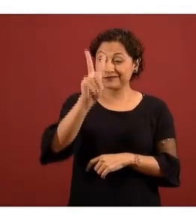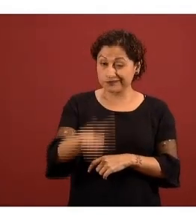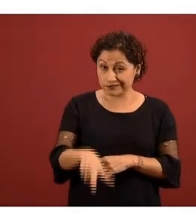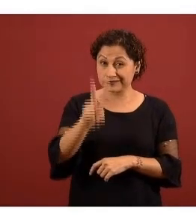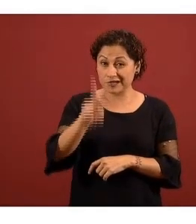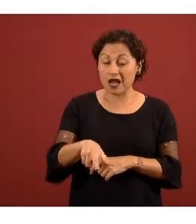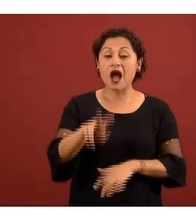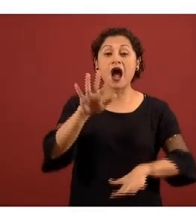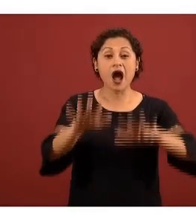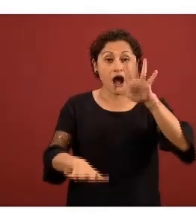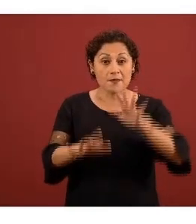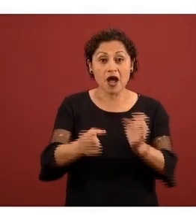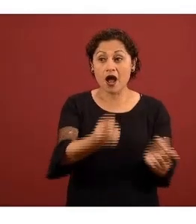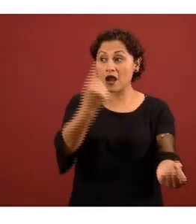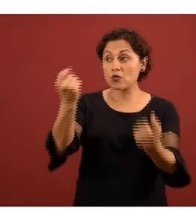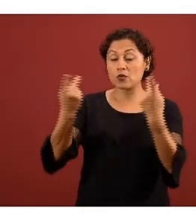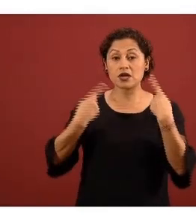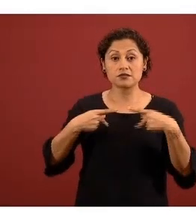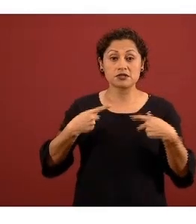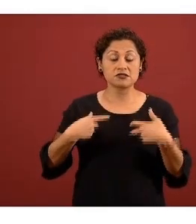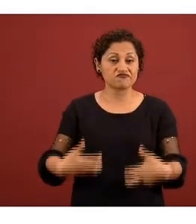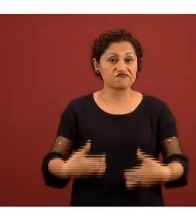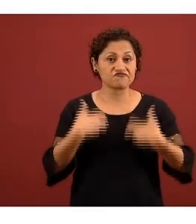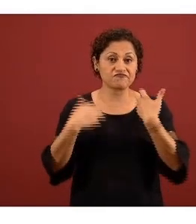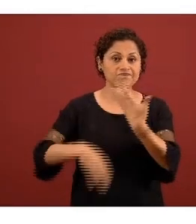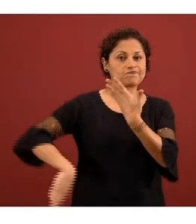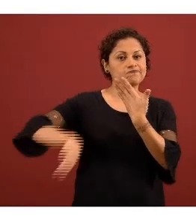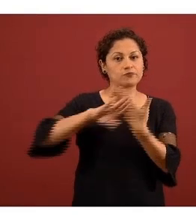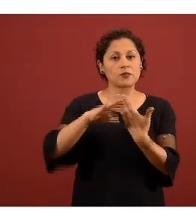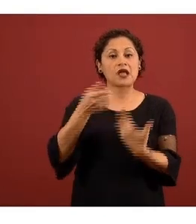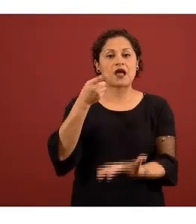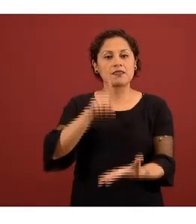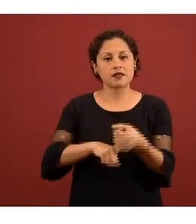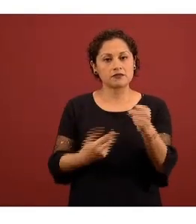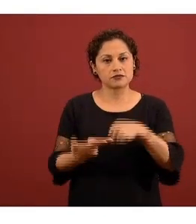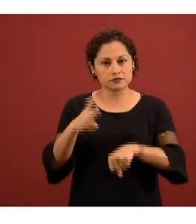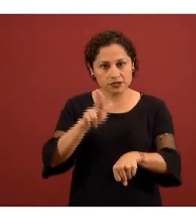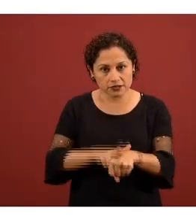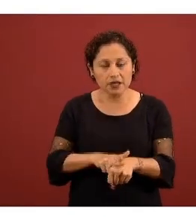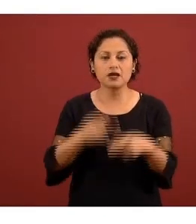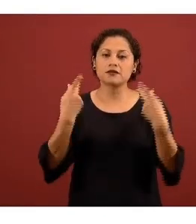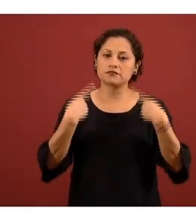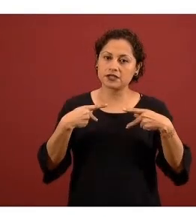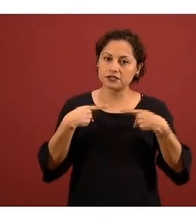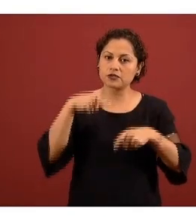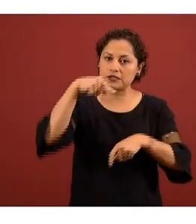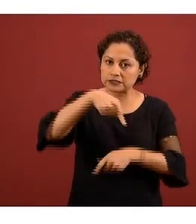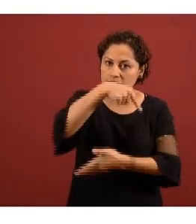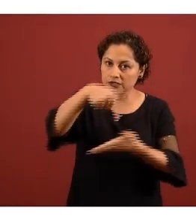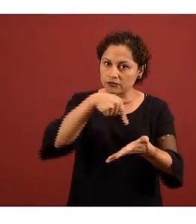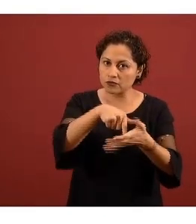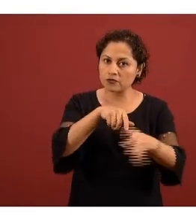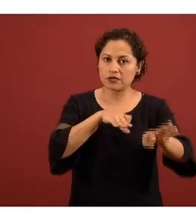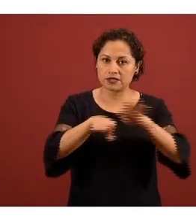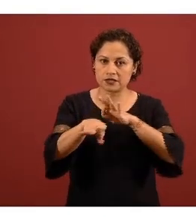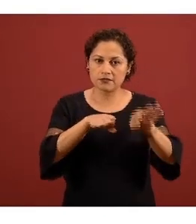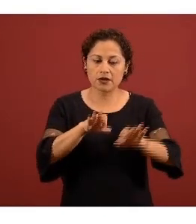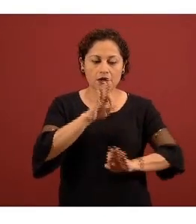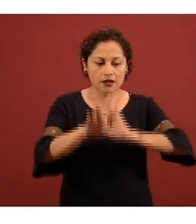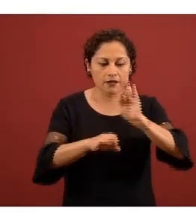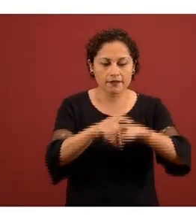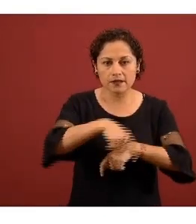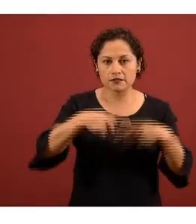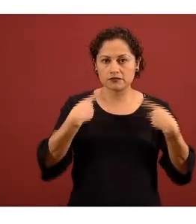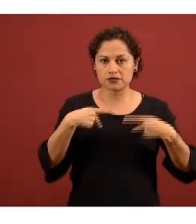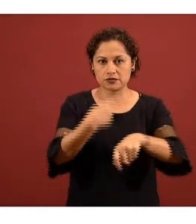las instalaciones hospitalarias, al personal que está ahí atendiendo a todos los pacientes día a